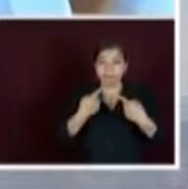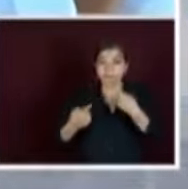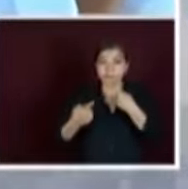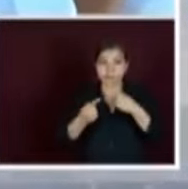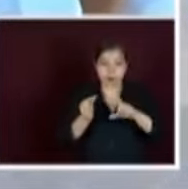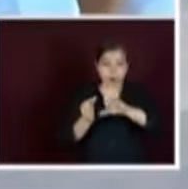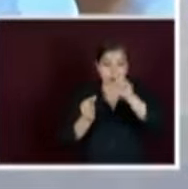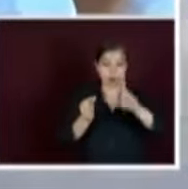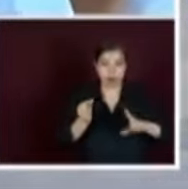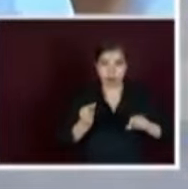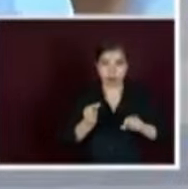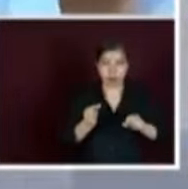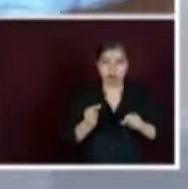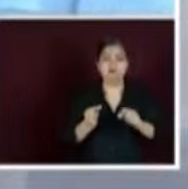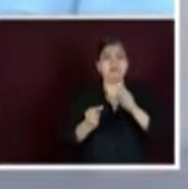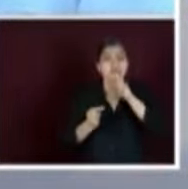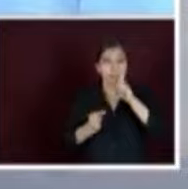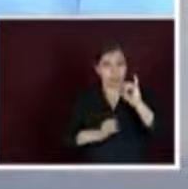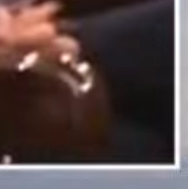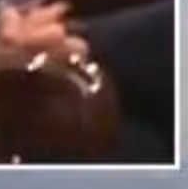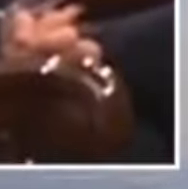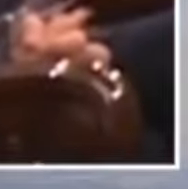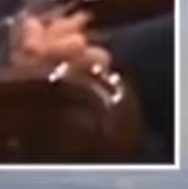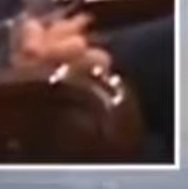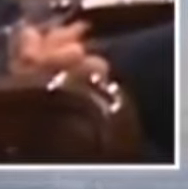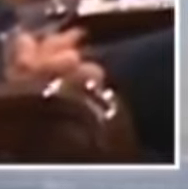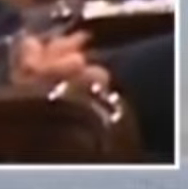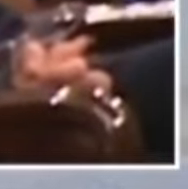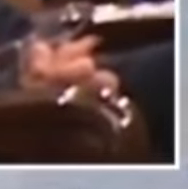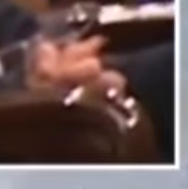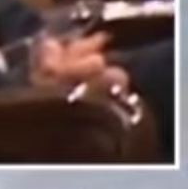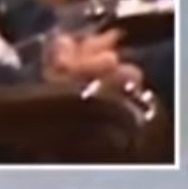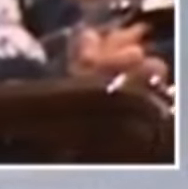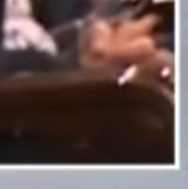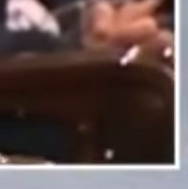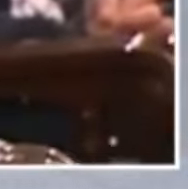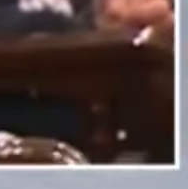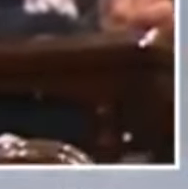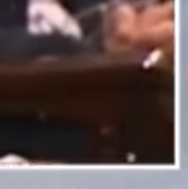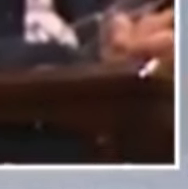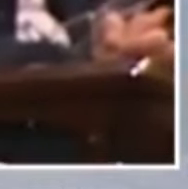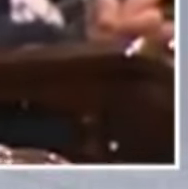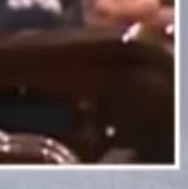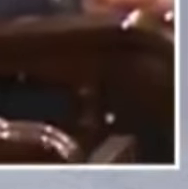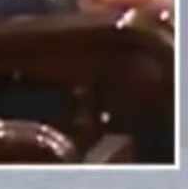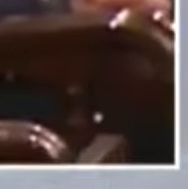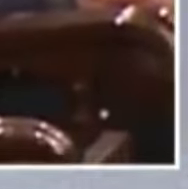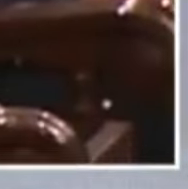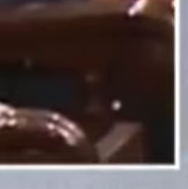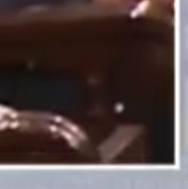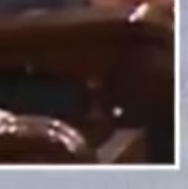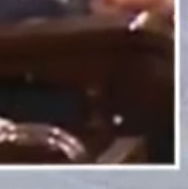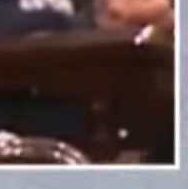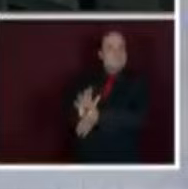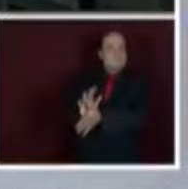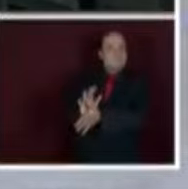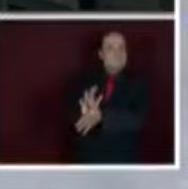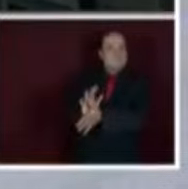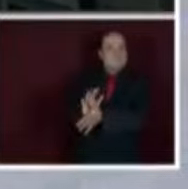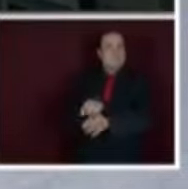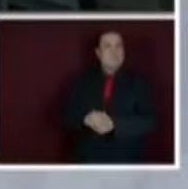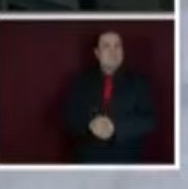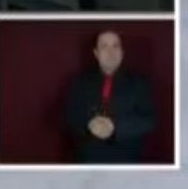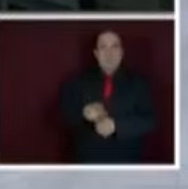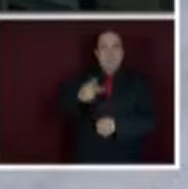control total del crimen organizado Estos son datos que que salieron incluso de filtraciones de Sedena que hubo en México hace hace un par de años y el